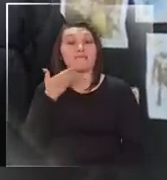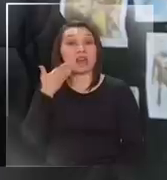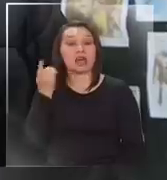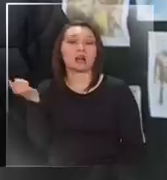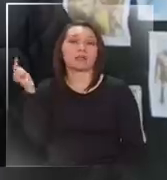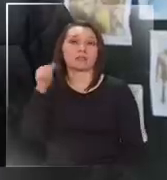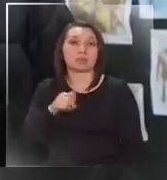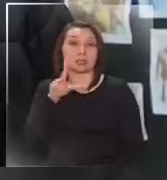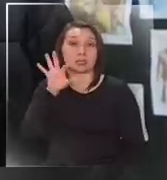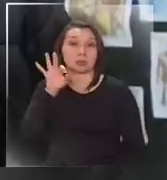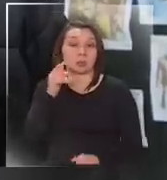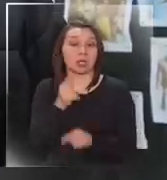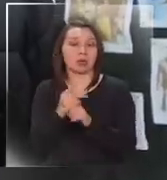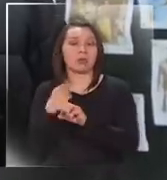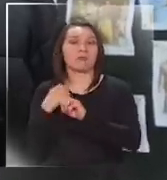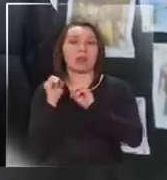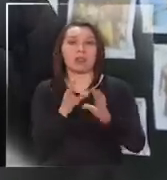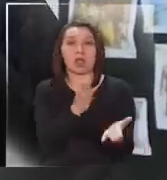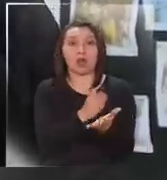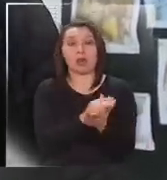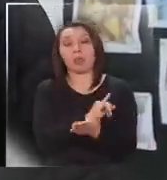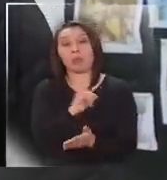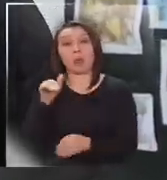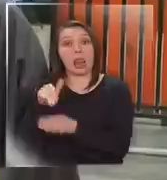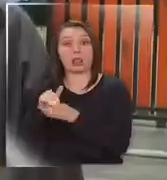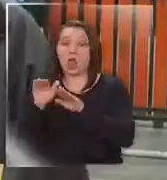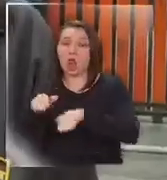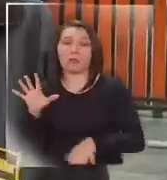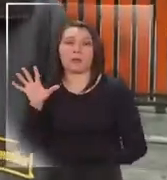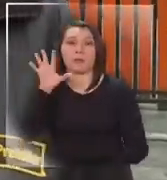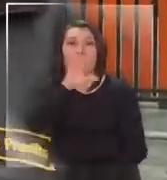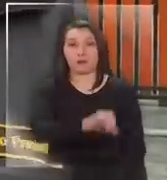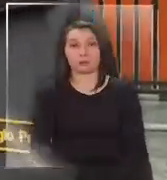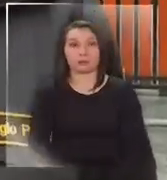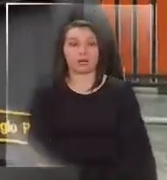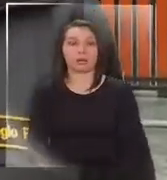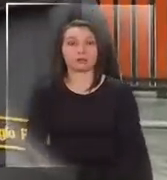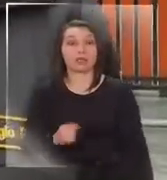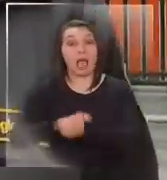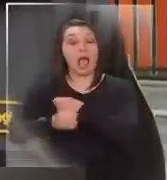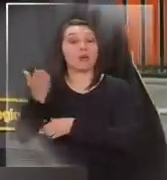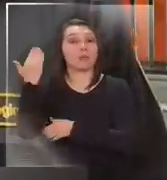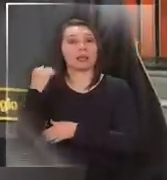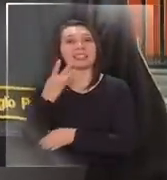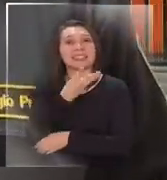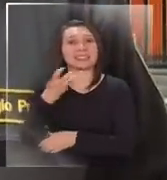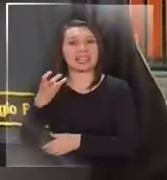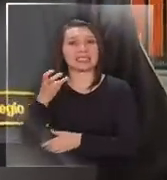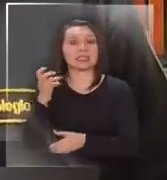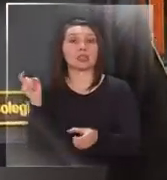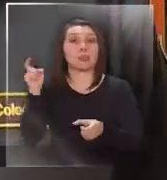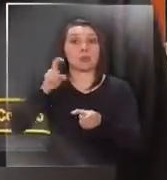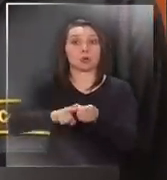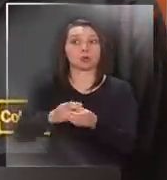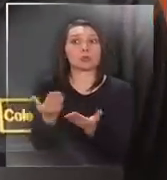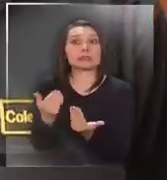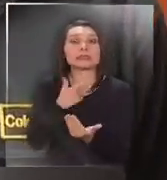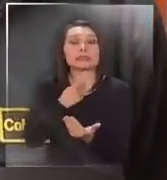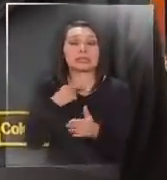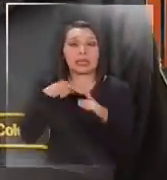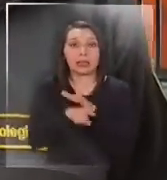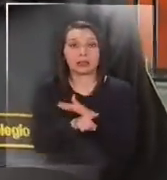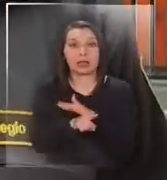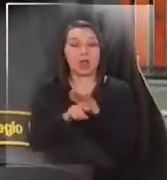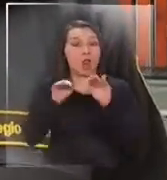para acá y los traigo al colegio. Y después de vuelta a la tarde, misma situación. ¿Cuántos postularon el año pasado? Yo tenía 300 postulantes.